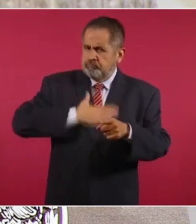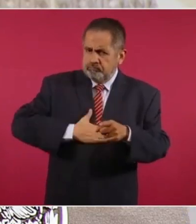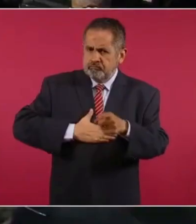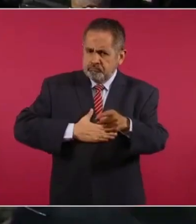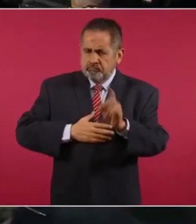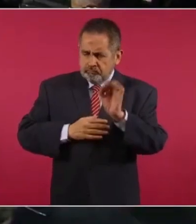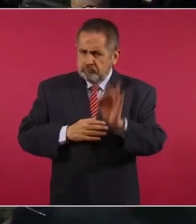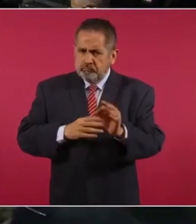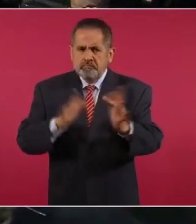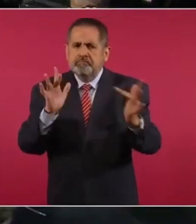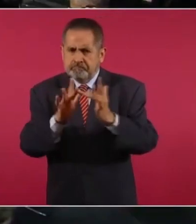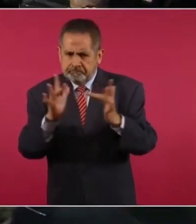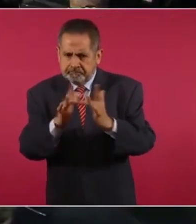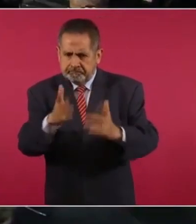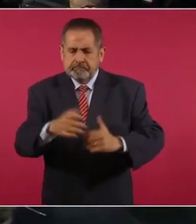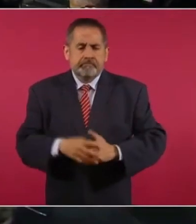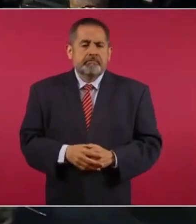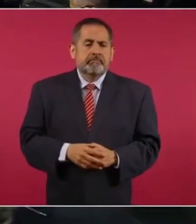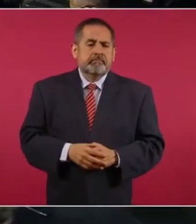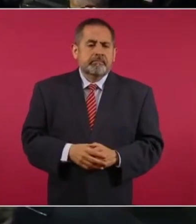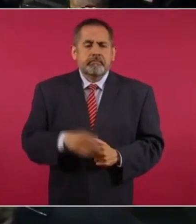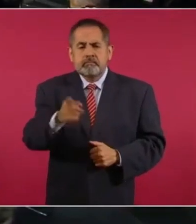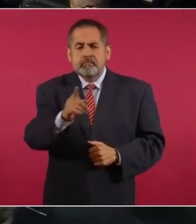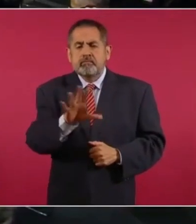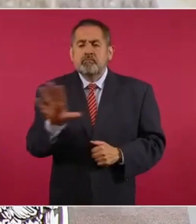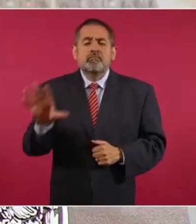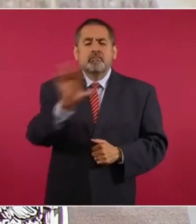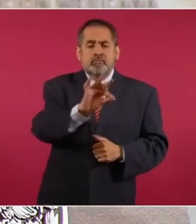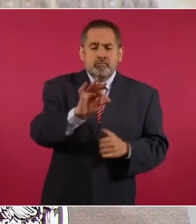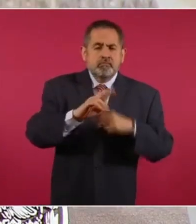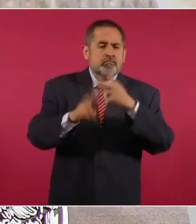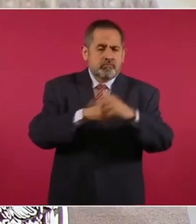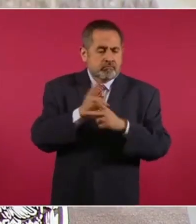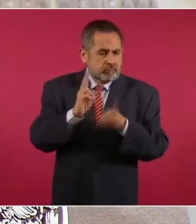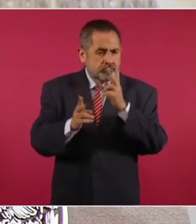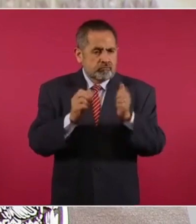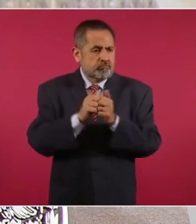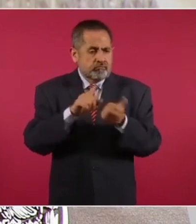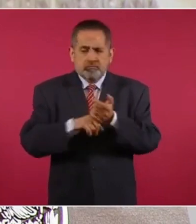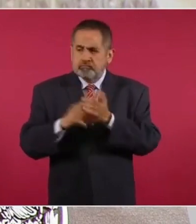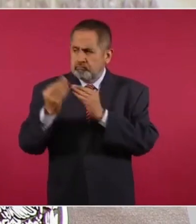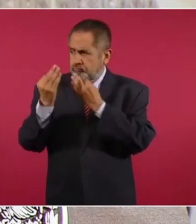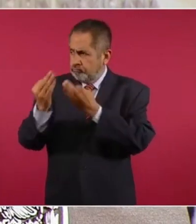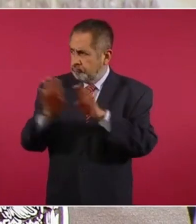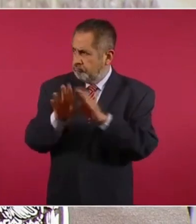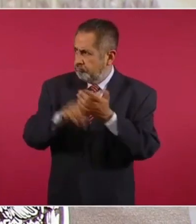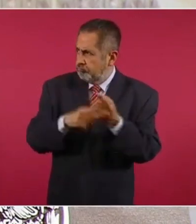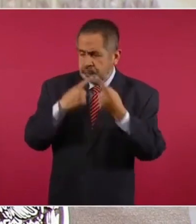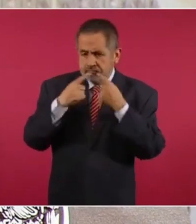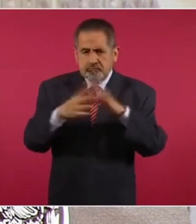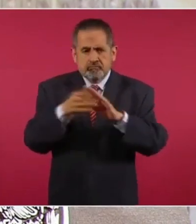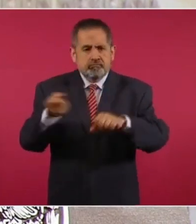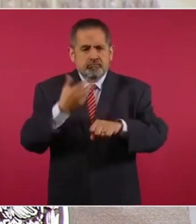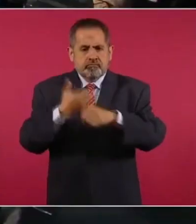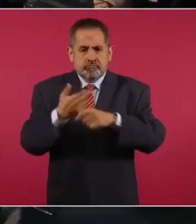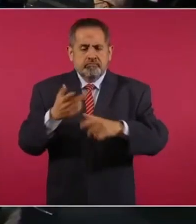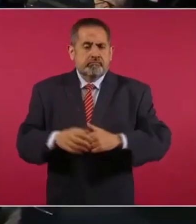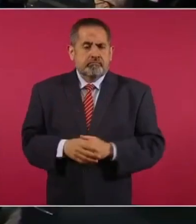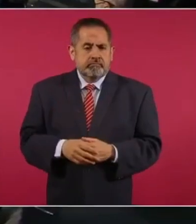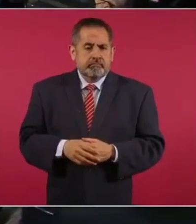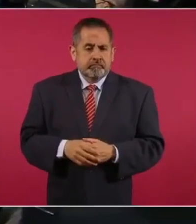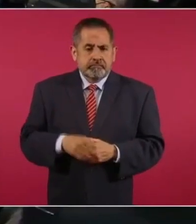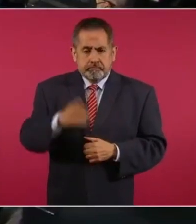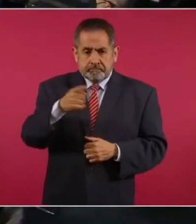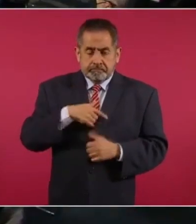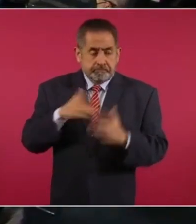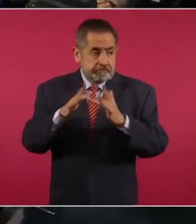De acuerdo. Que les puedas comentar que los van a recibir la secretaria. Entonces me pongo en